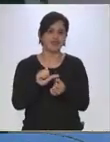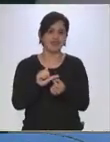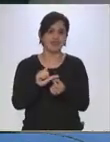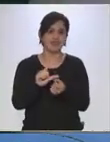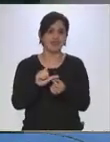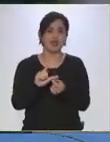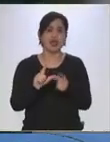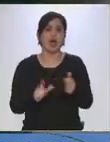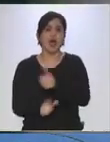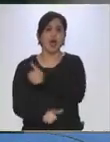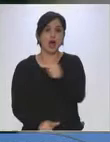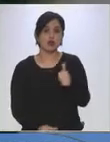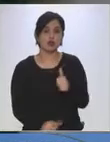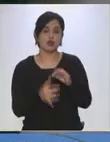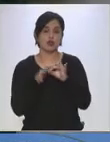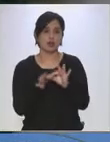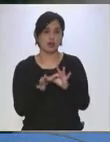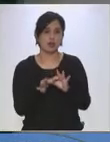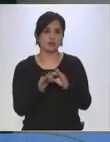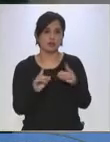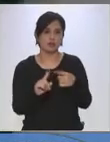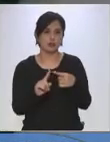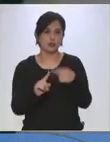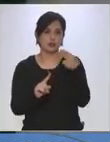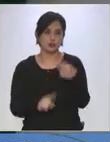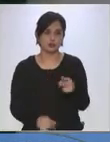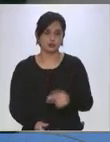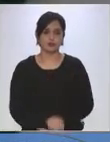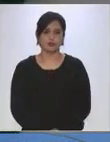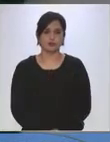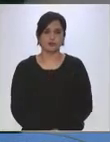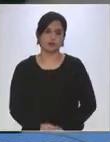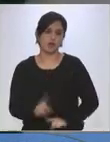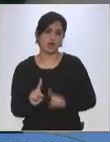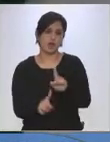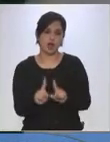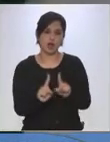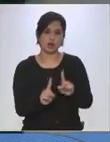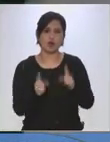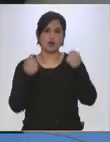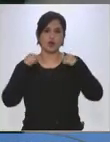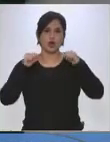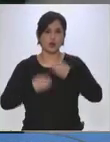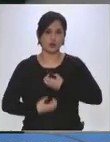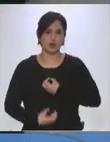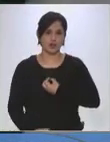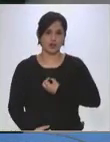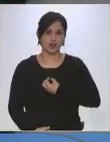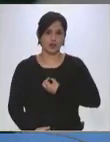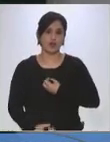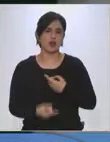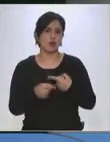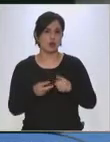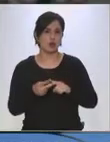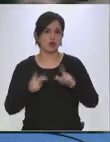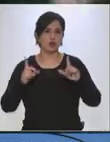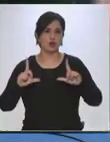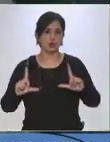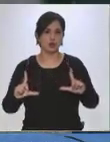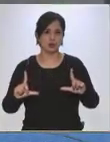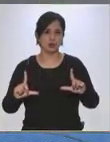les queremos agradecer su participación algunos ganaron medallas otros diplomas